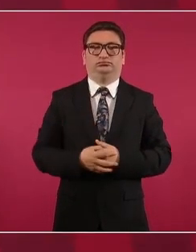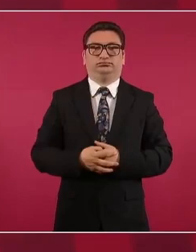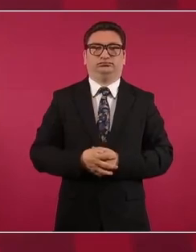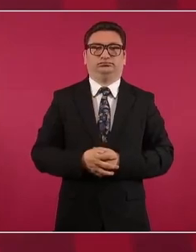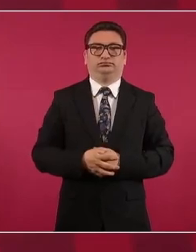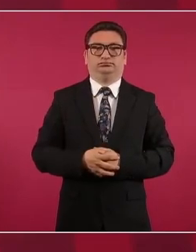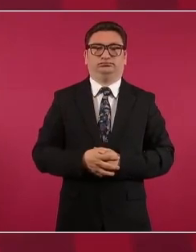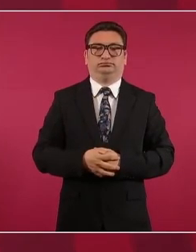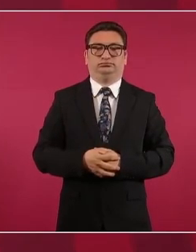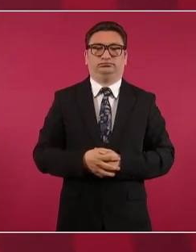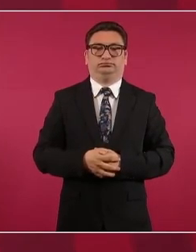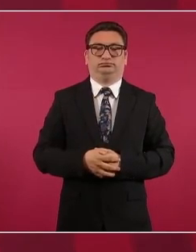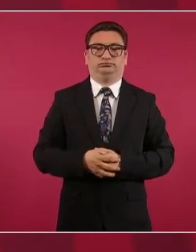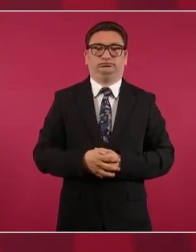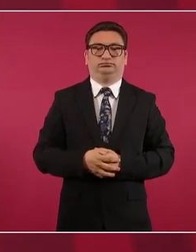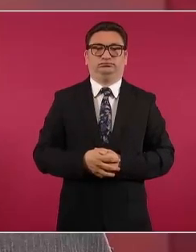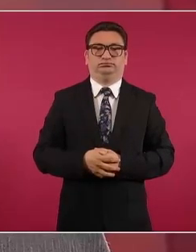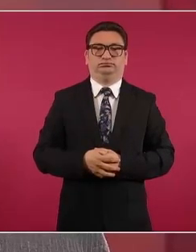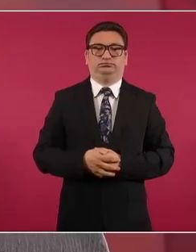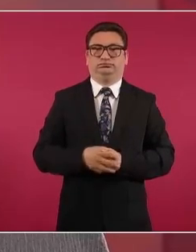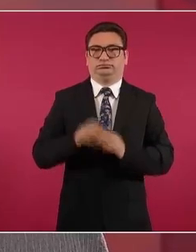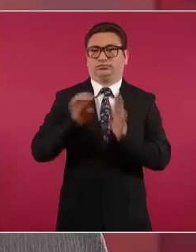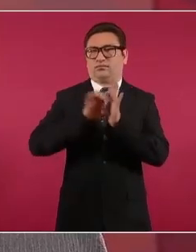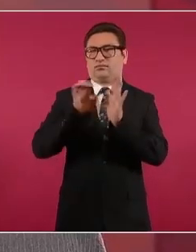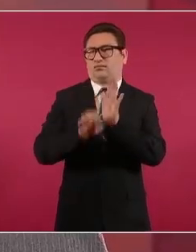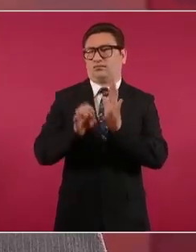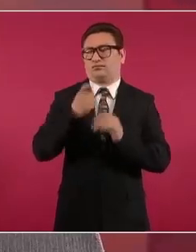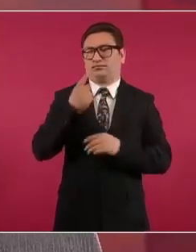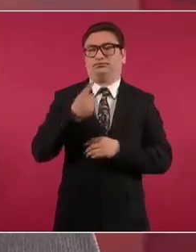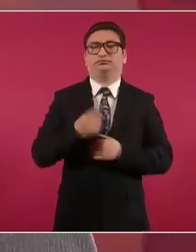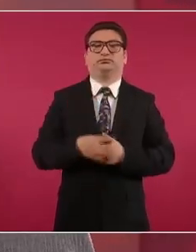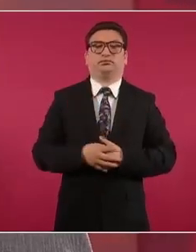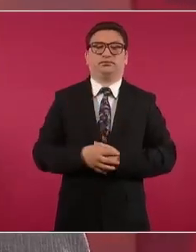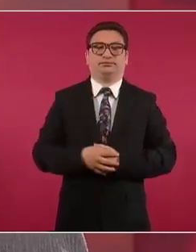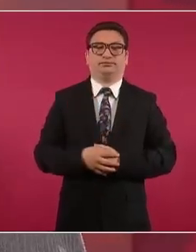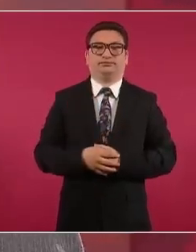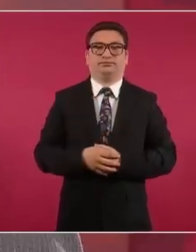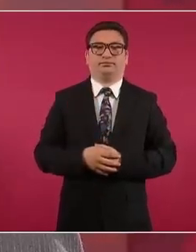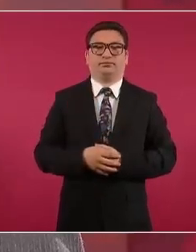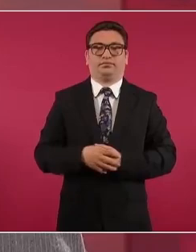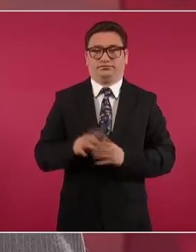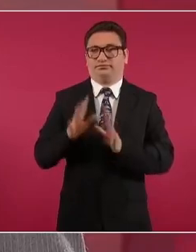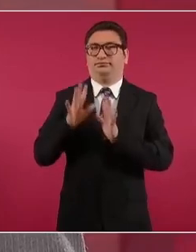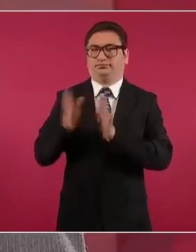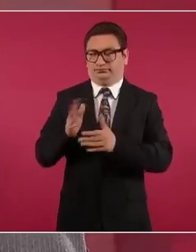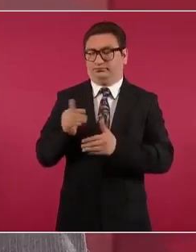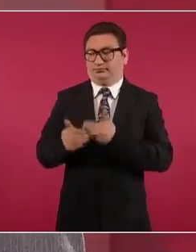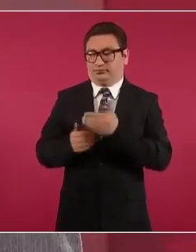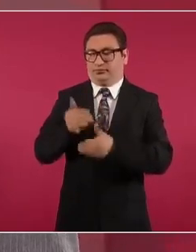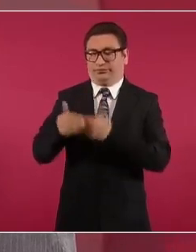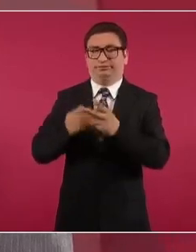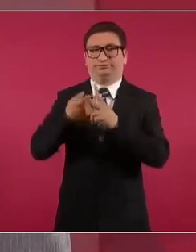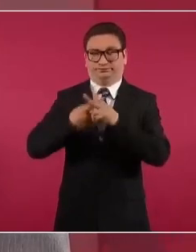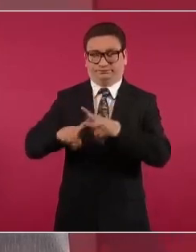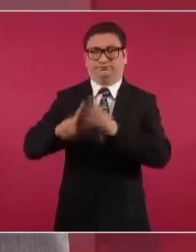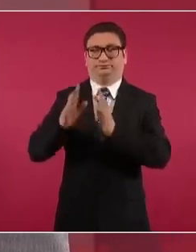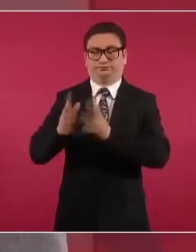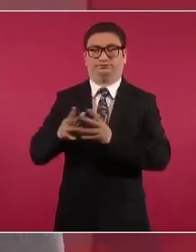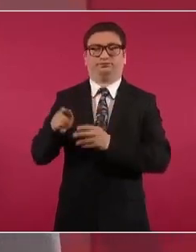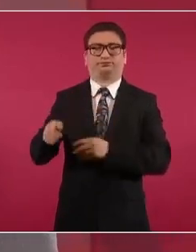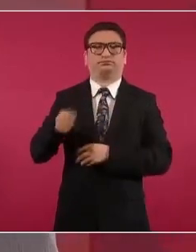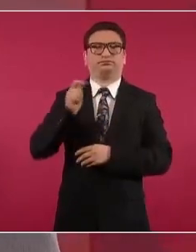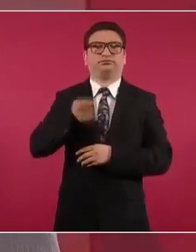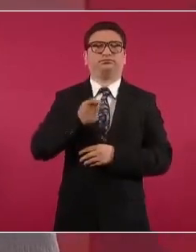programas más. Por ejemplo, ya está en proceso lo de la